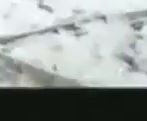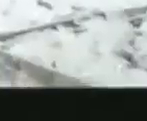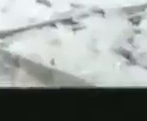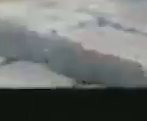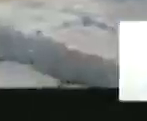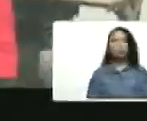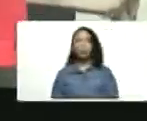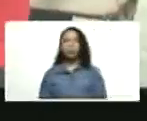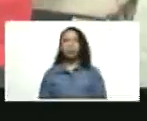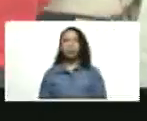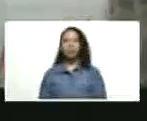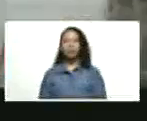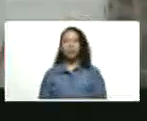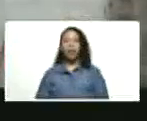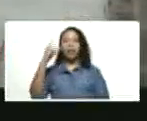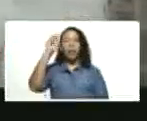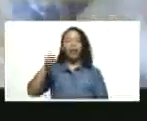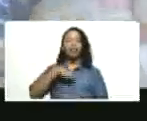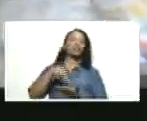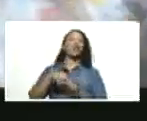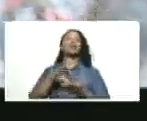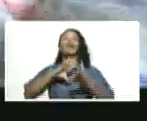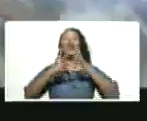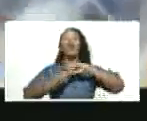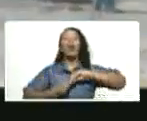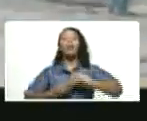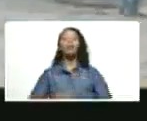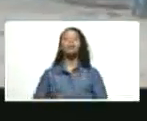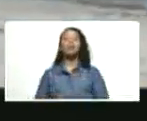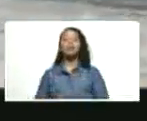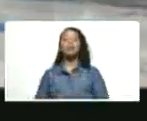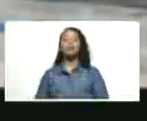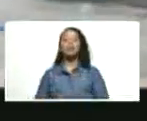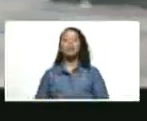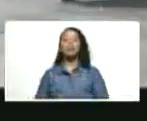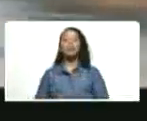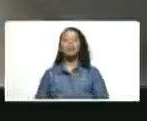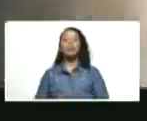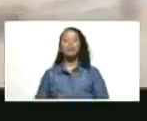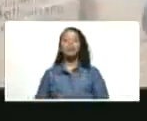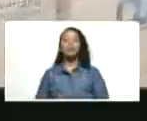Nacional de los Comités Locales de Abastecimiento y Producción, CLAP.